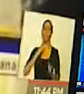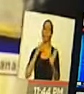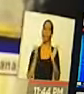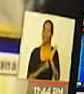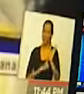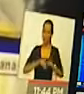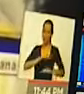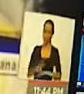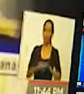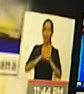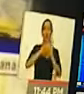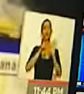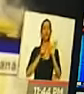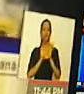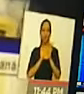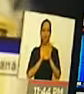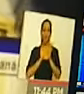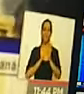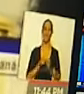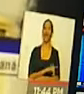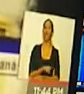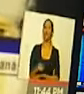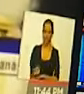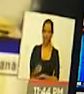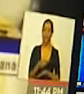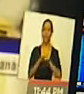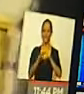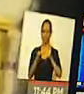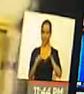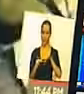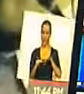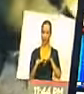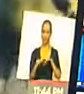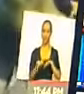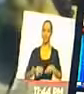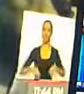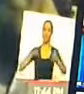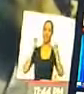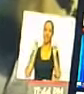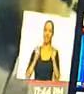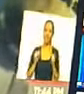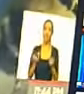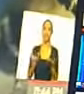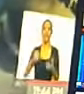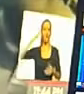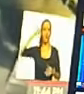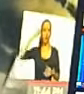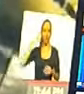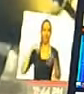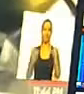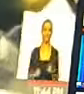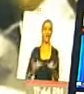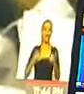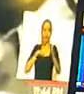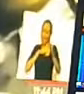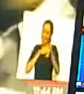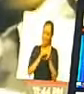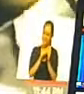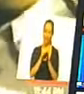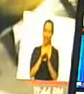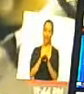constitucional y la ordenanza municipal. De parte de ustedes, que da la respuesta. responsabilidad y avanzar. Miren,